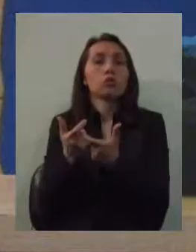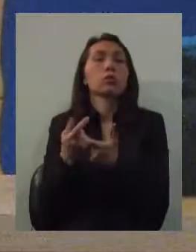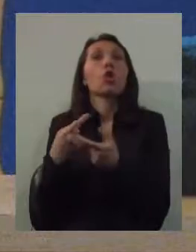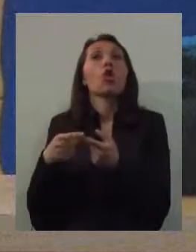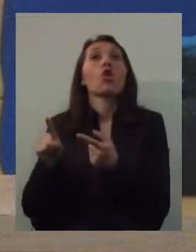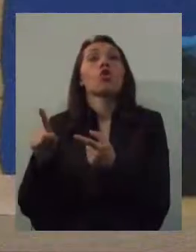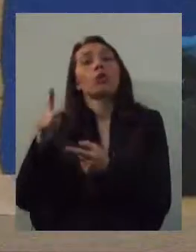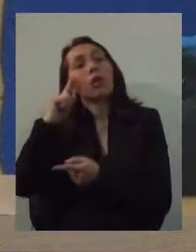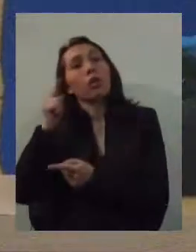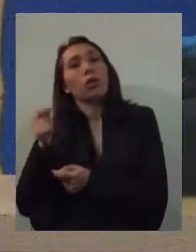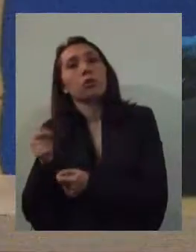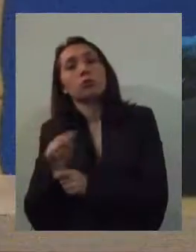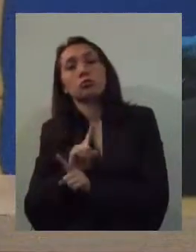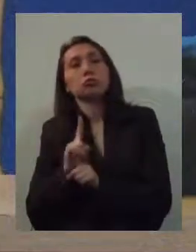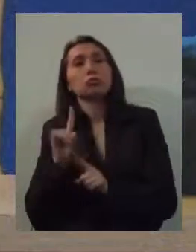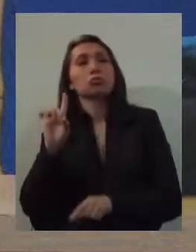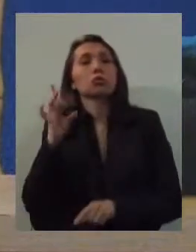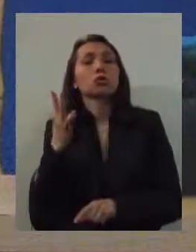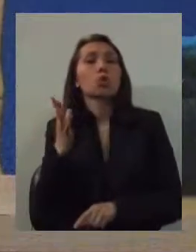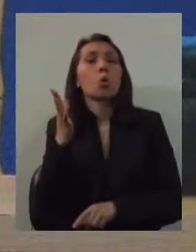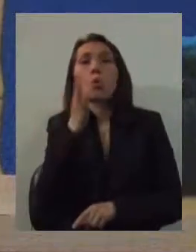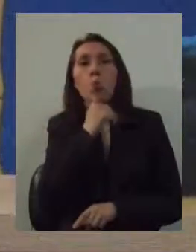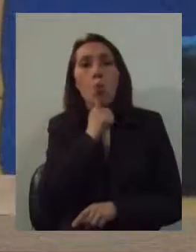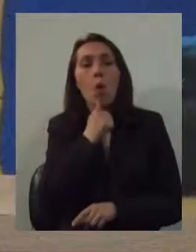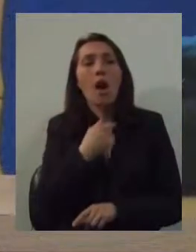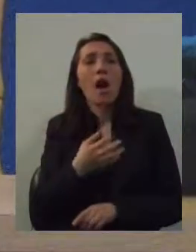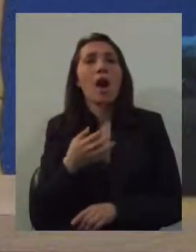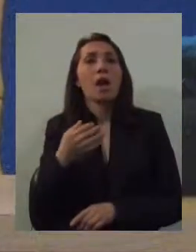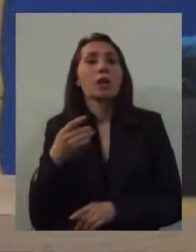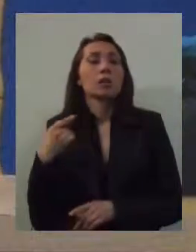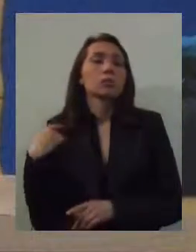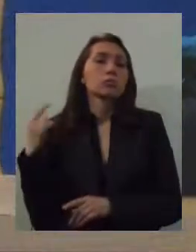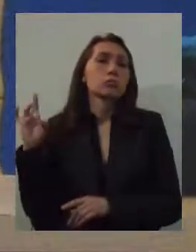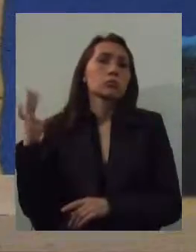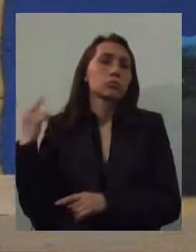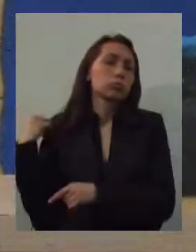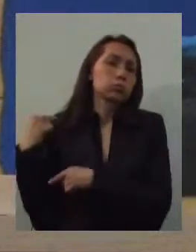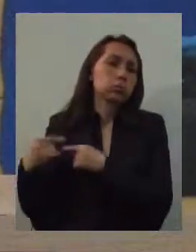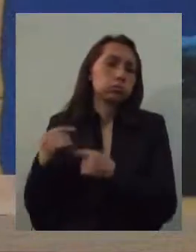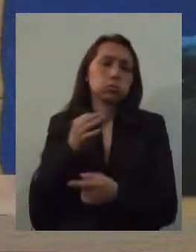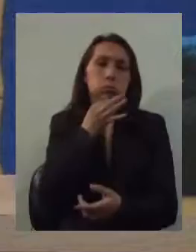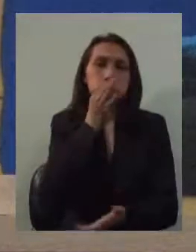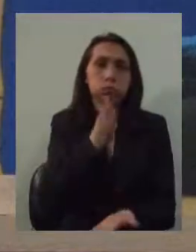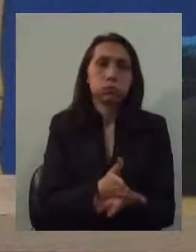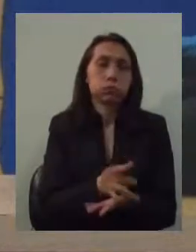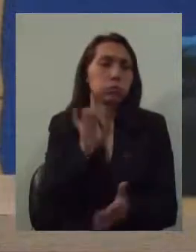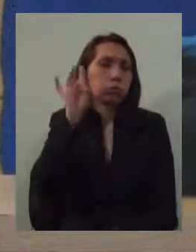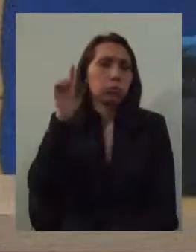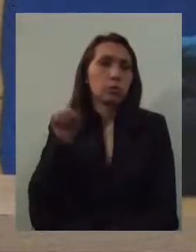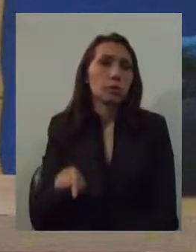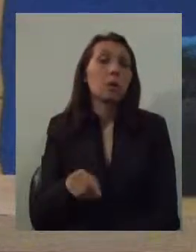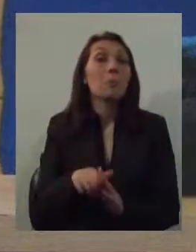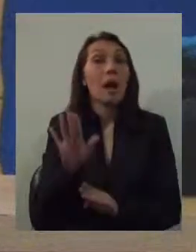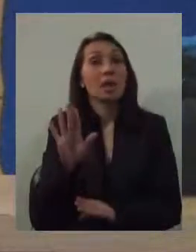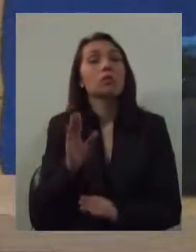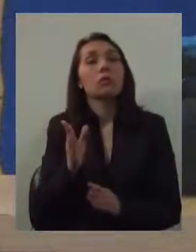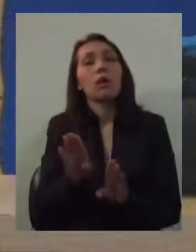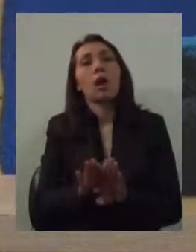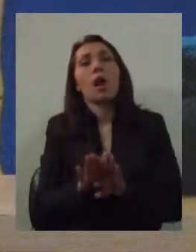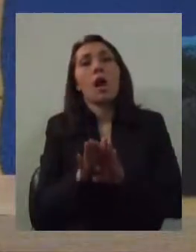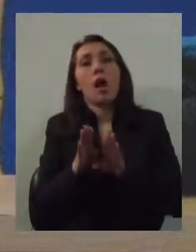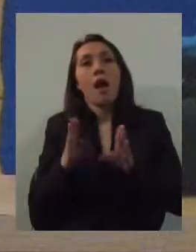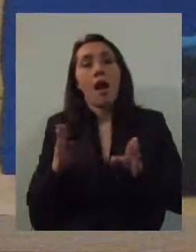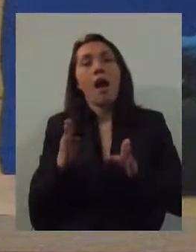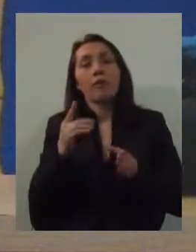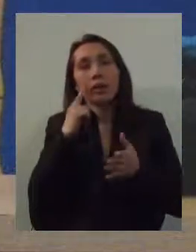juez competente, simplemente que no haya habido jurisdicción exclusiva, o sea que la mayoría de los casos, si es por eso, va a haber una apertura